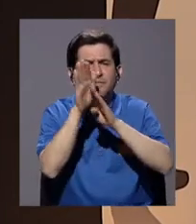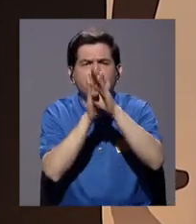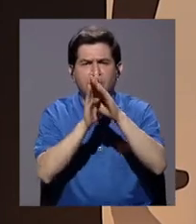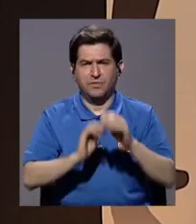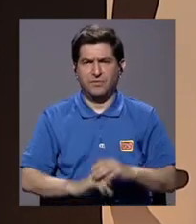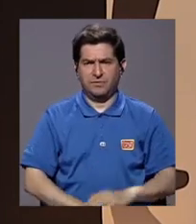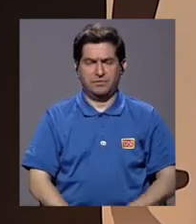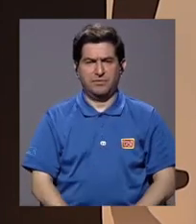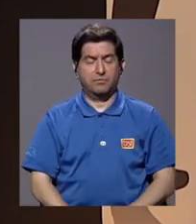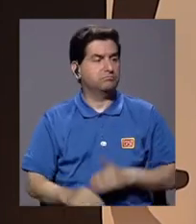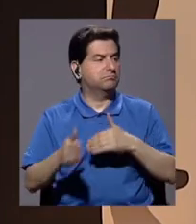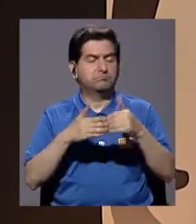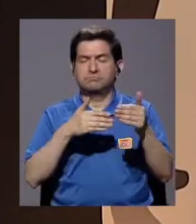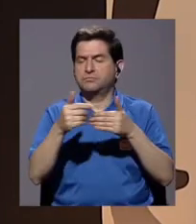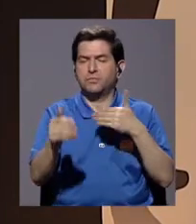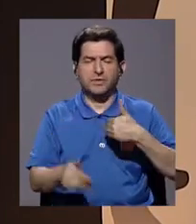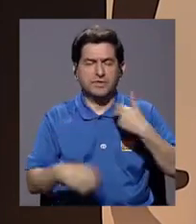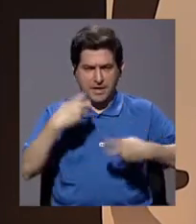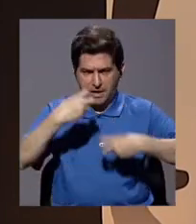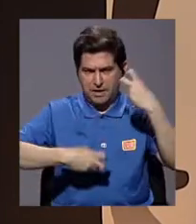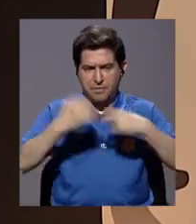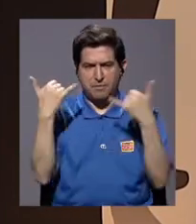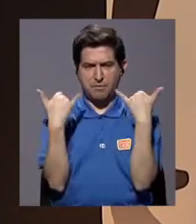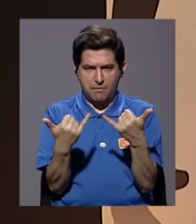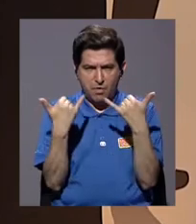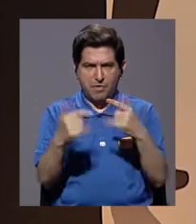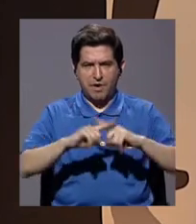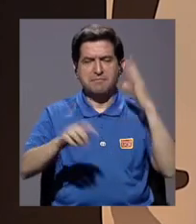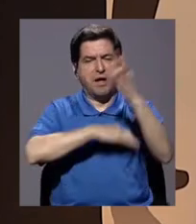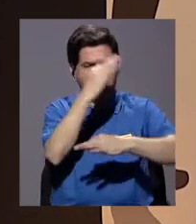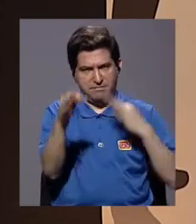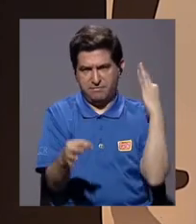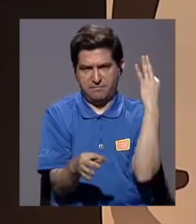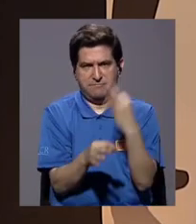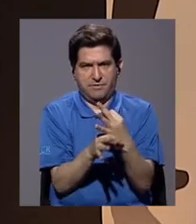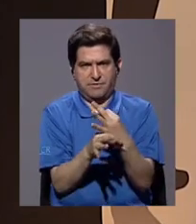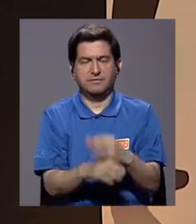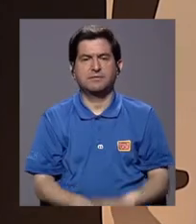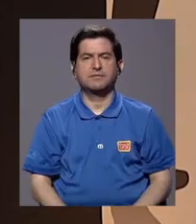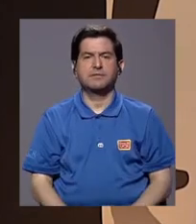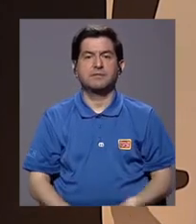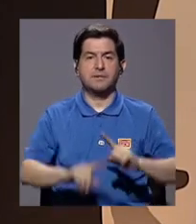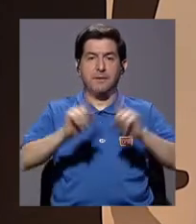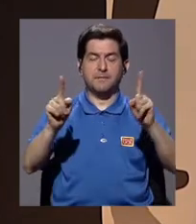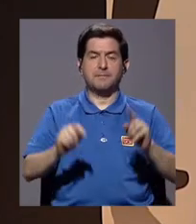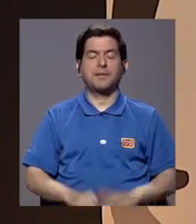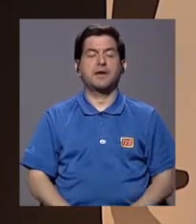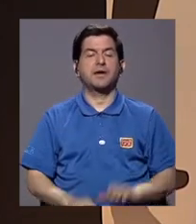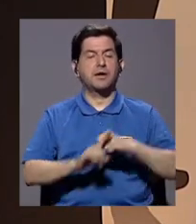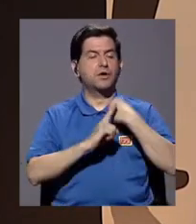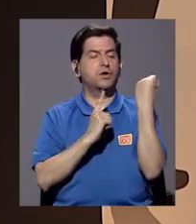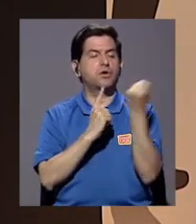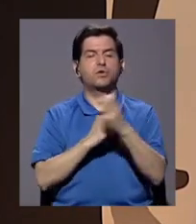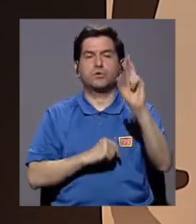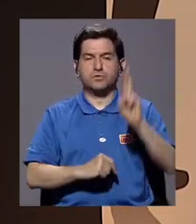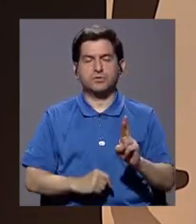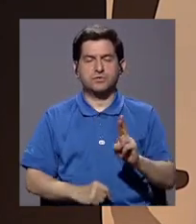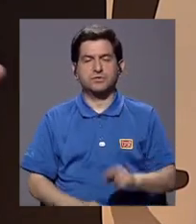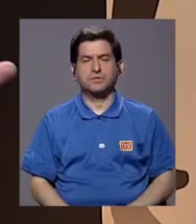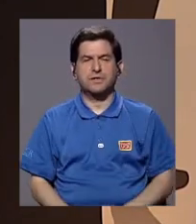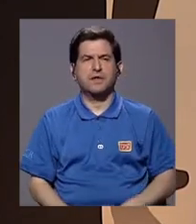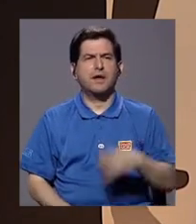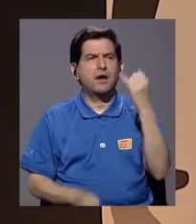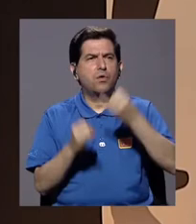desarrolla, pese a que tenemos serios problemas en la actualidad de diferente índole. El saldo de la sociedad costarricense en los